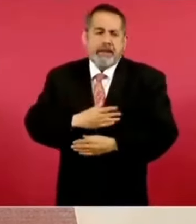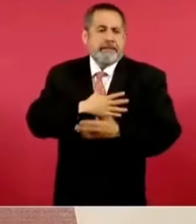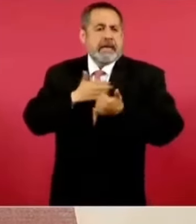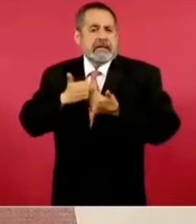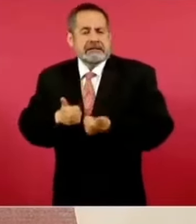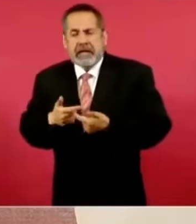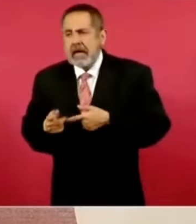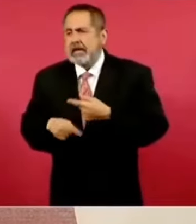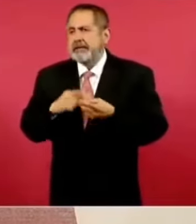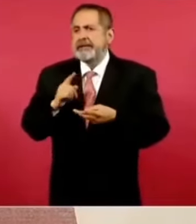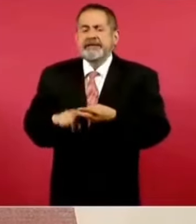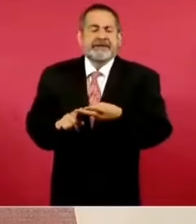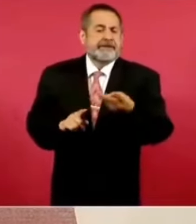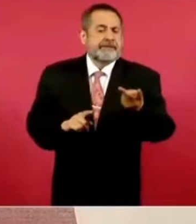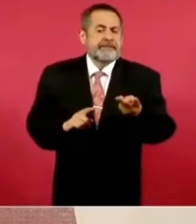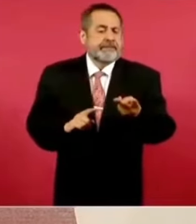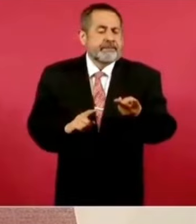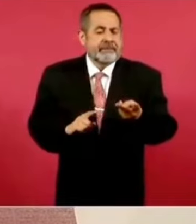con